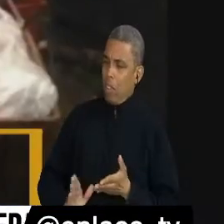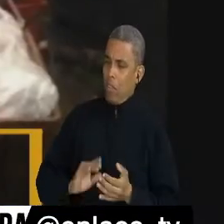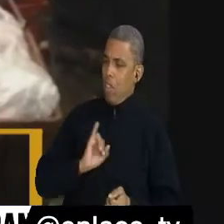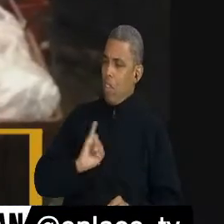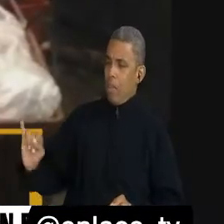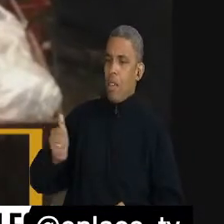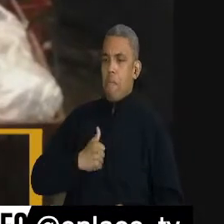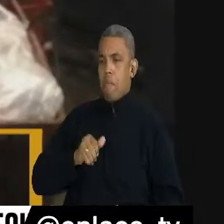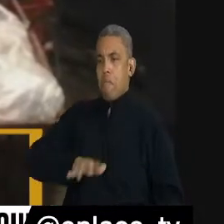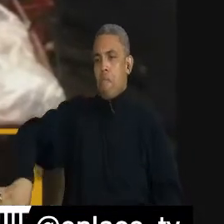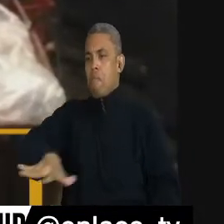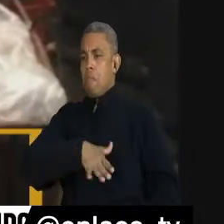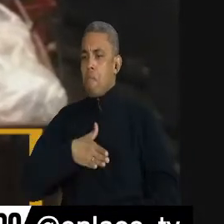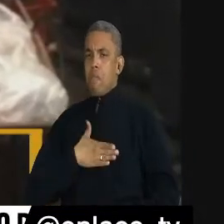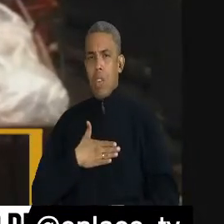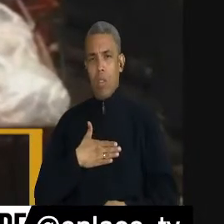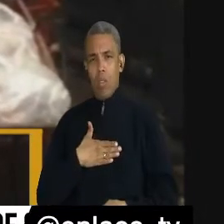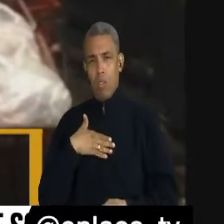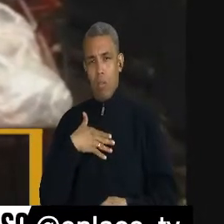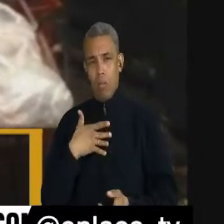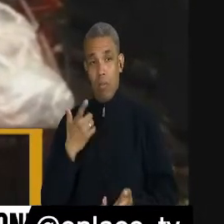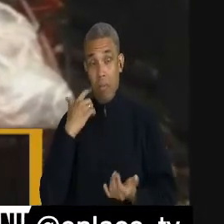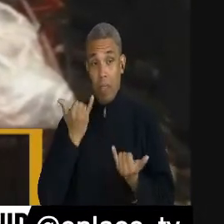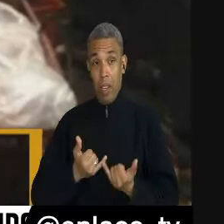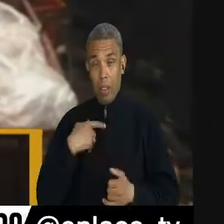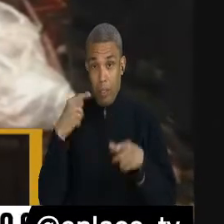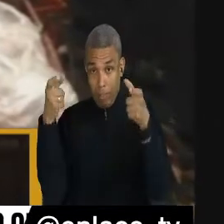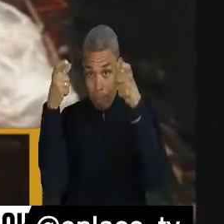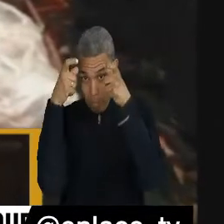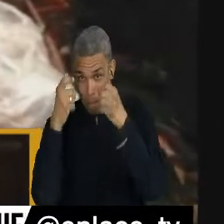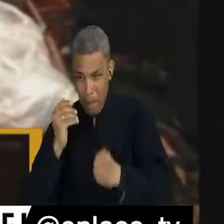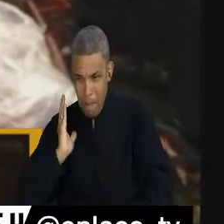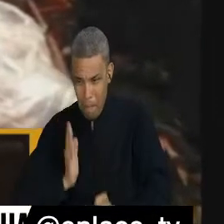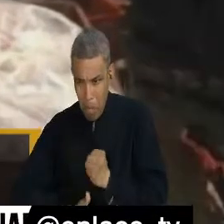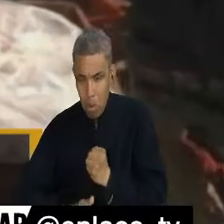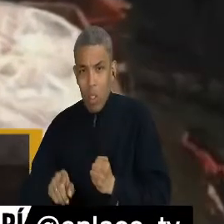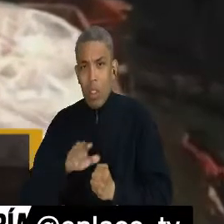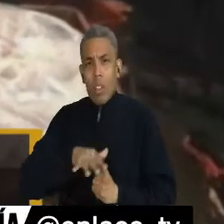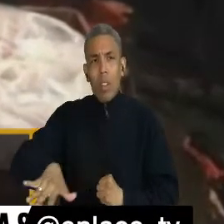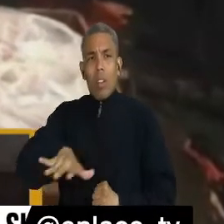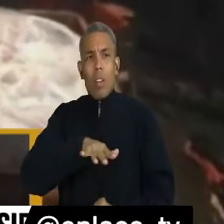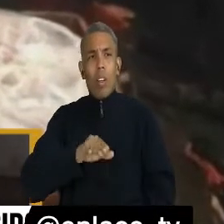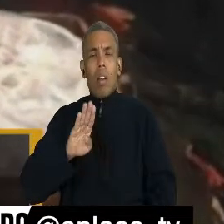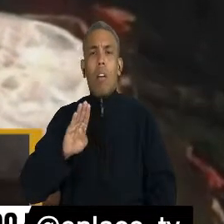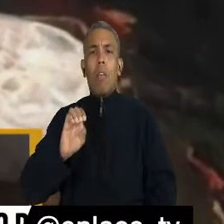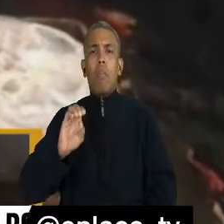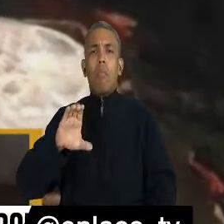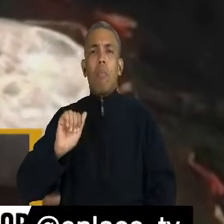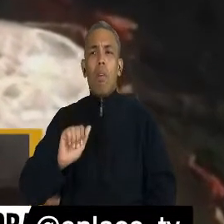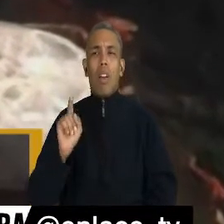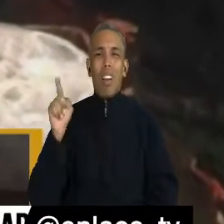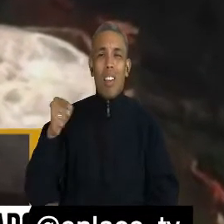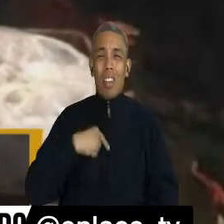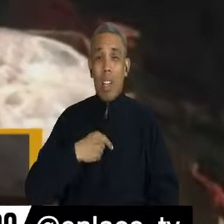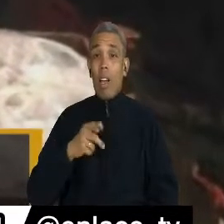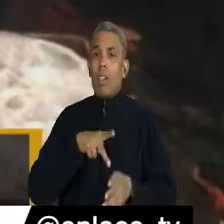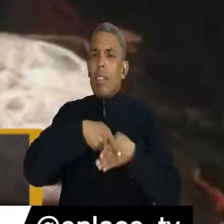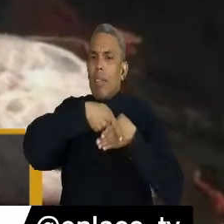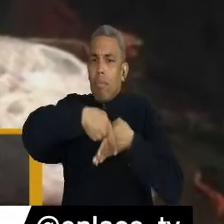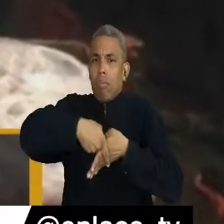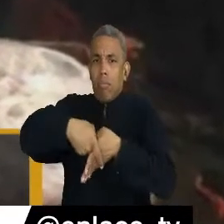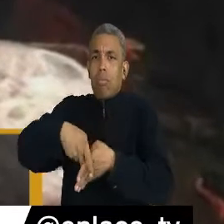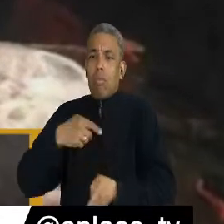La policía desmanteló un matadero clandestino en la vereda Bocas. La crueldad contra los caballos que eran sacrificados de manera ilegal fueron las